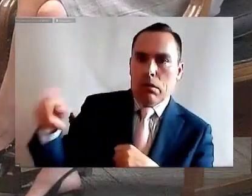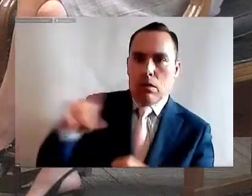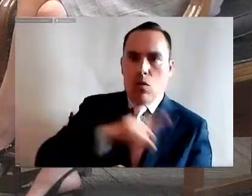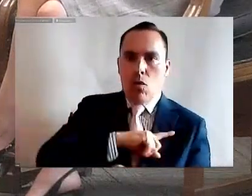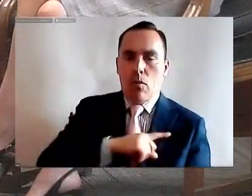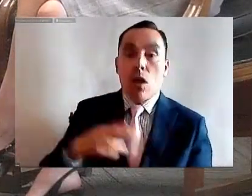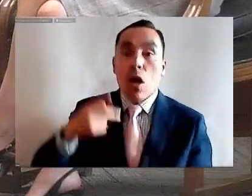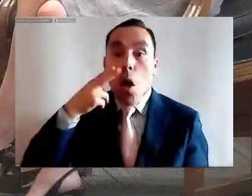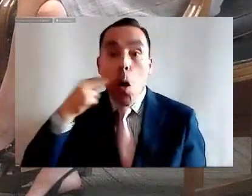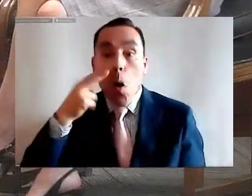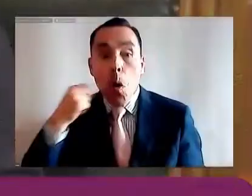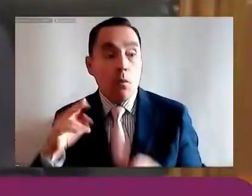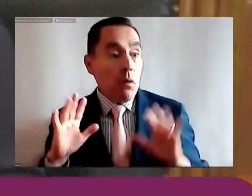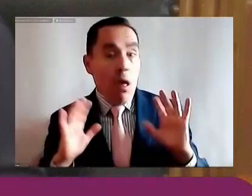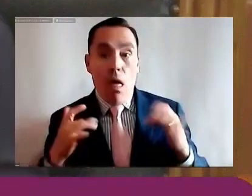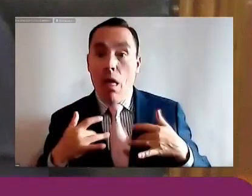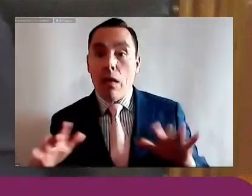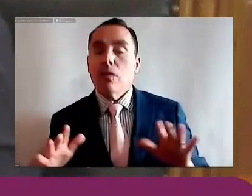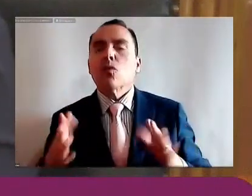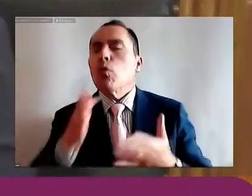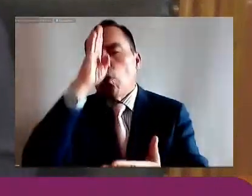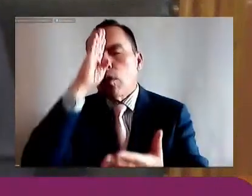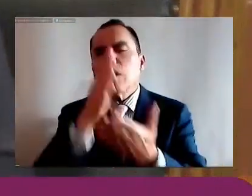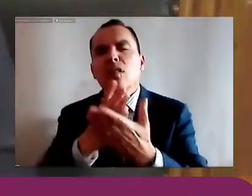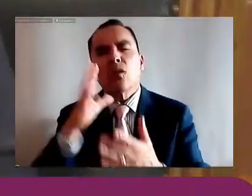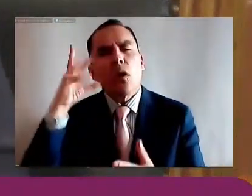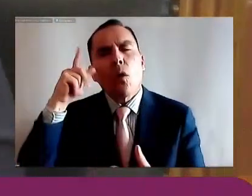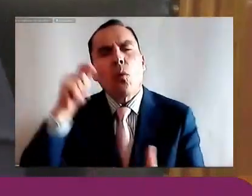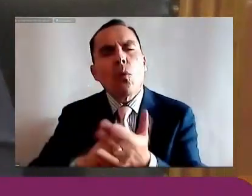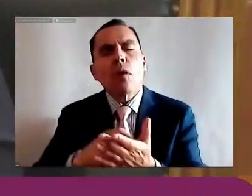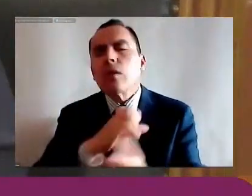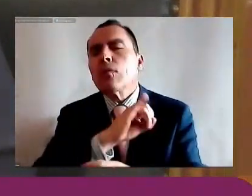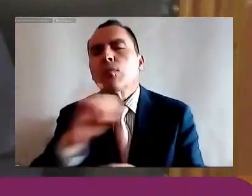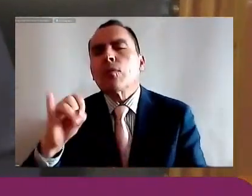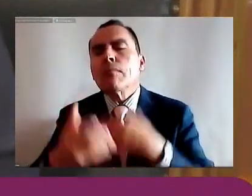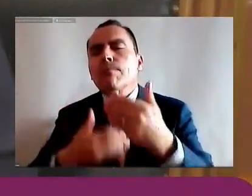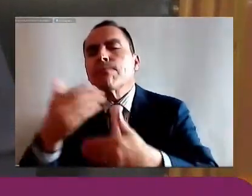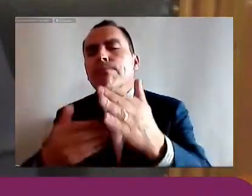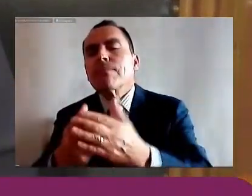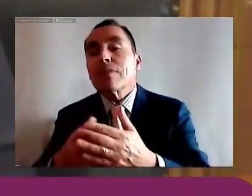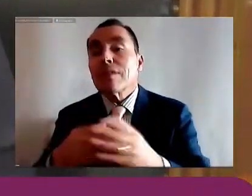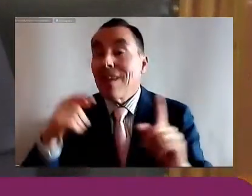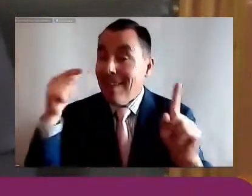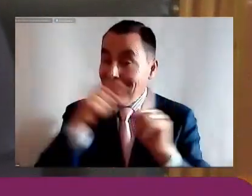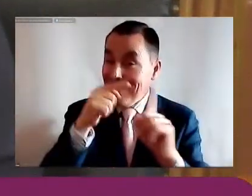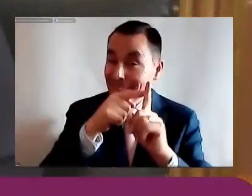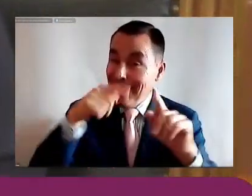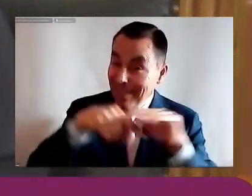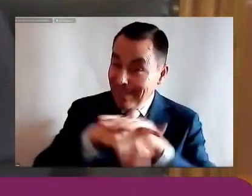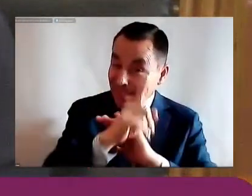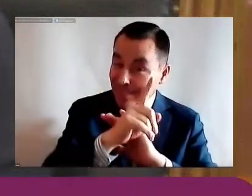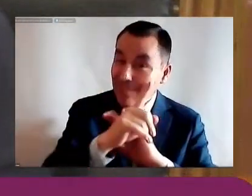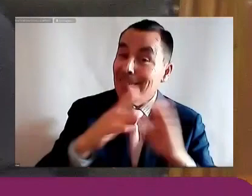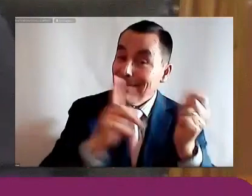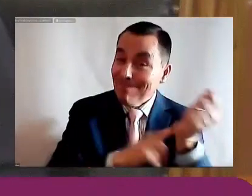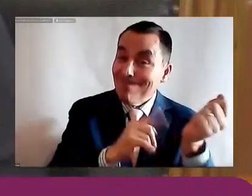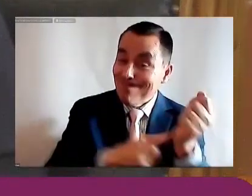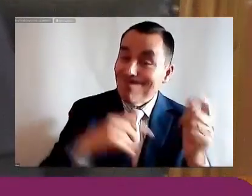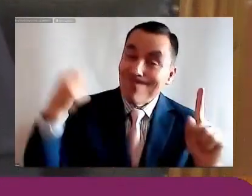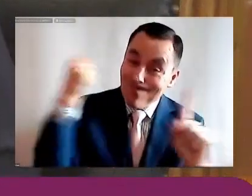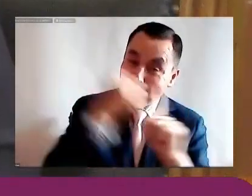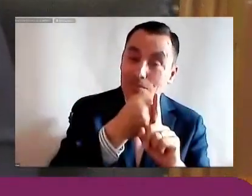los estándares para establecer la existencia de violencia intrafamiliar son distintos a aquellos que existen